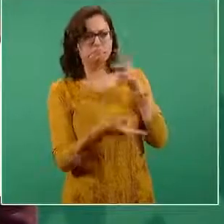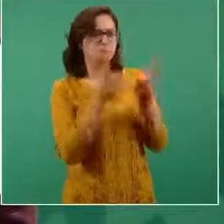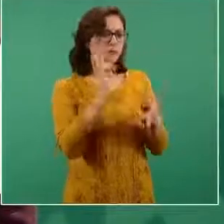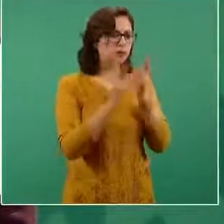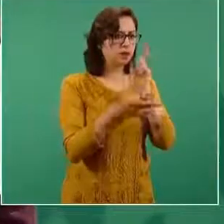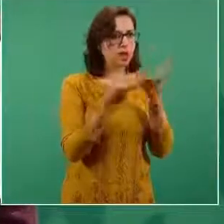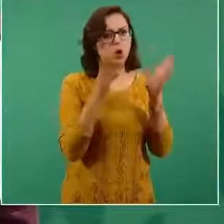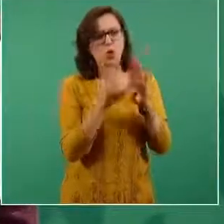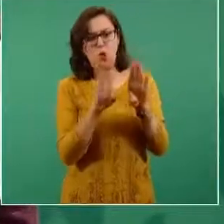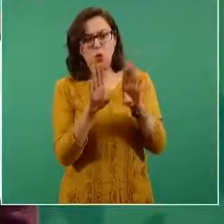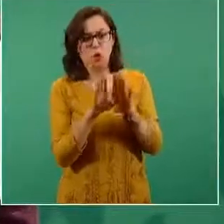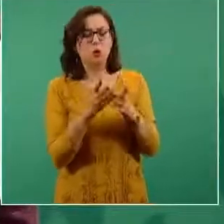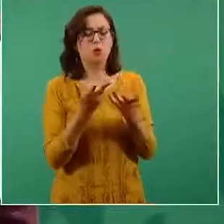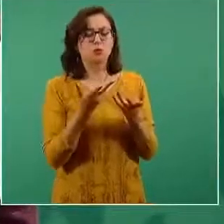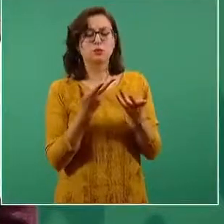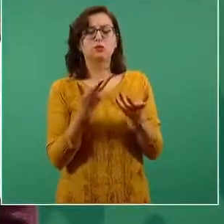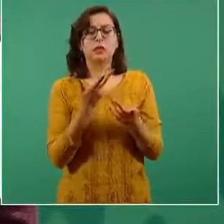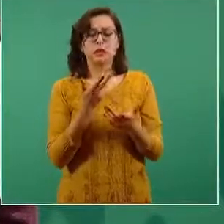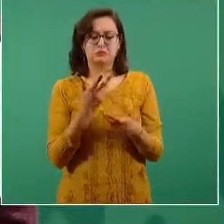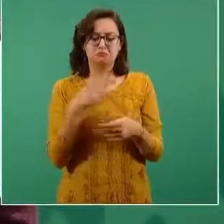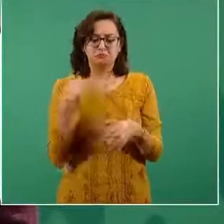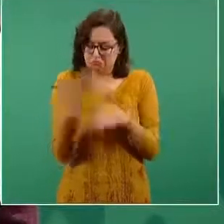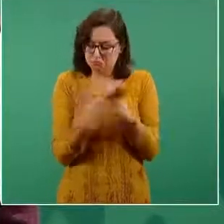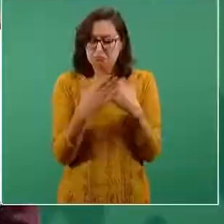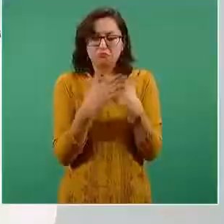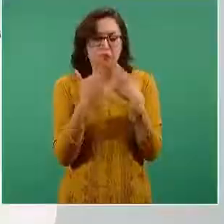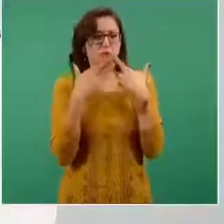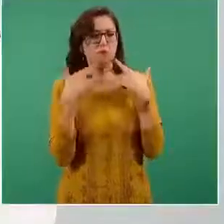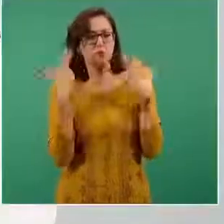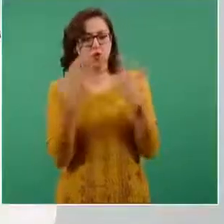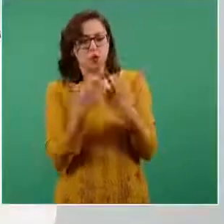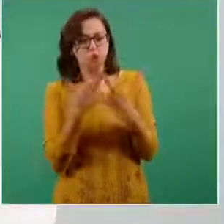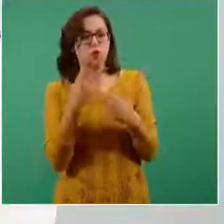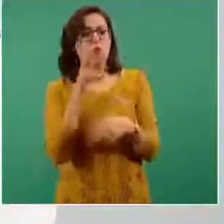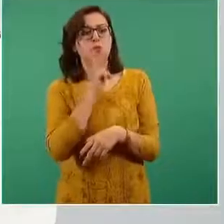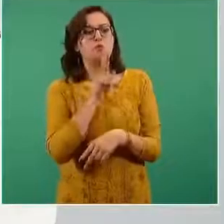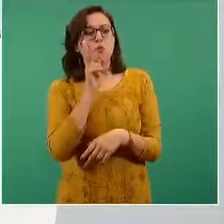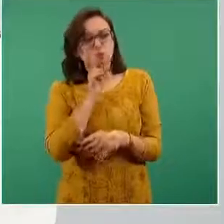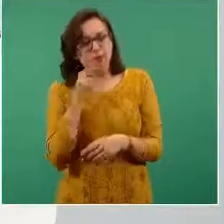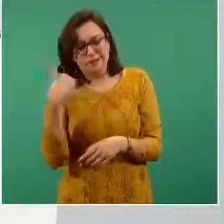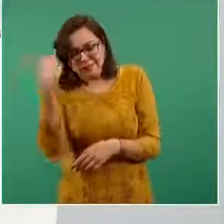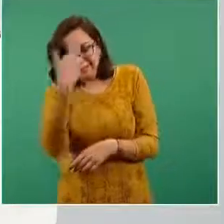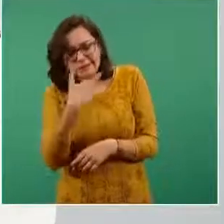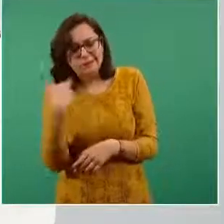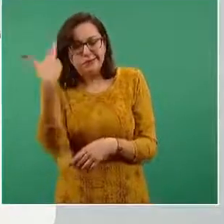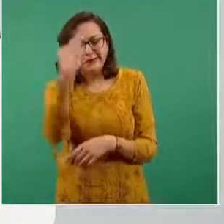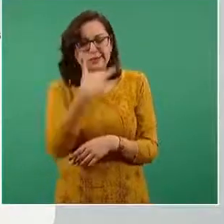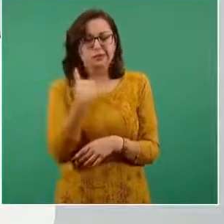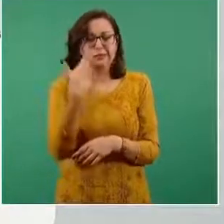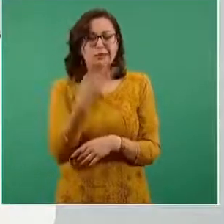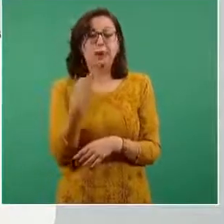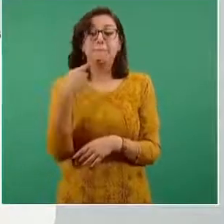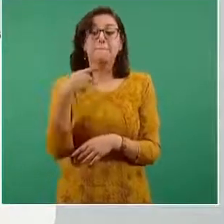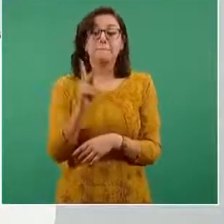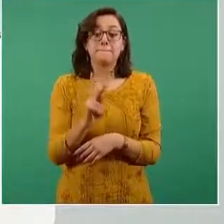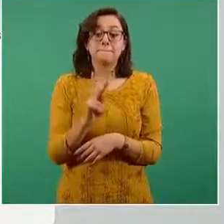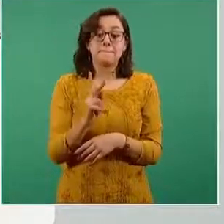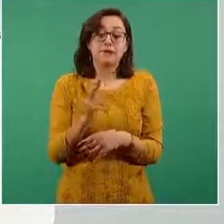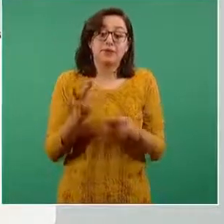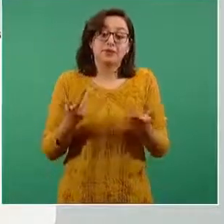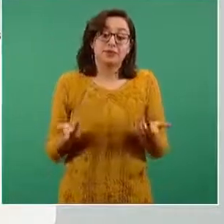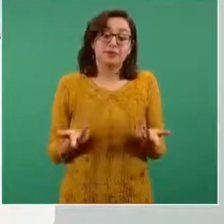farmacéutica, de hecho se tienen también programadas reuniones de seguimiento en siguientes semanas. Pero todo